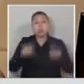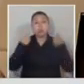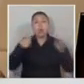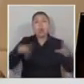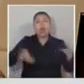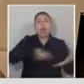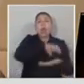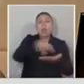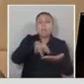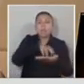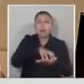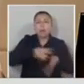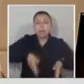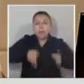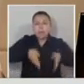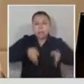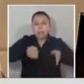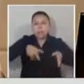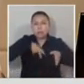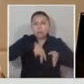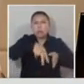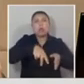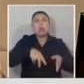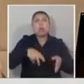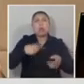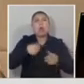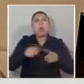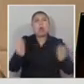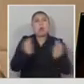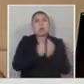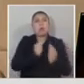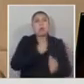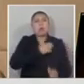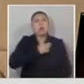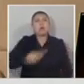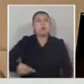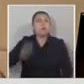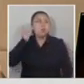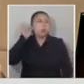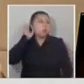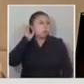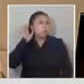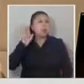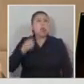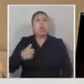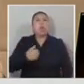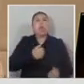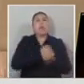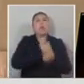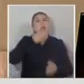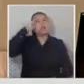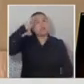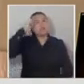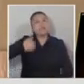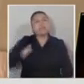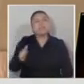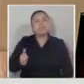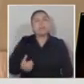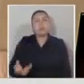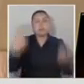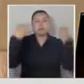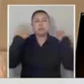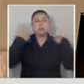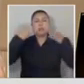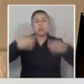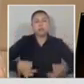calles, delante escuchaba a otra colega que decía que las policías tienen que hacerse cargo de la seguridad, yo de